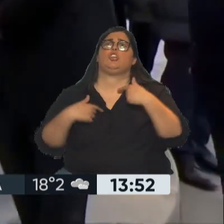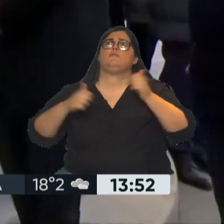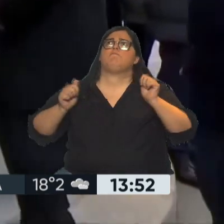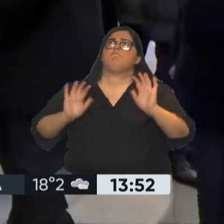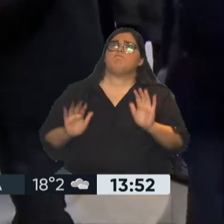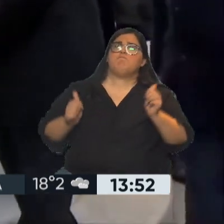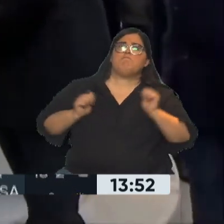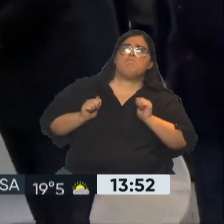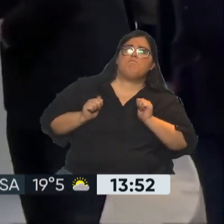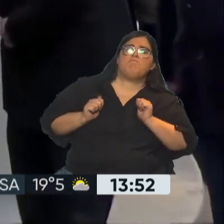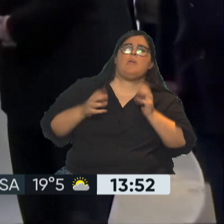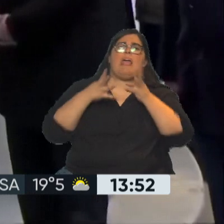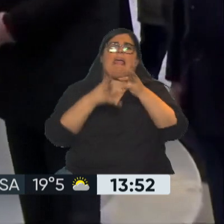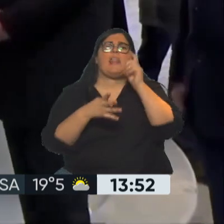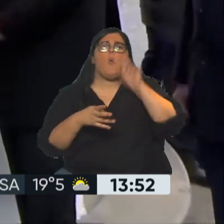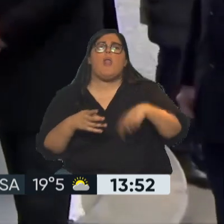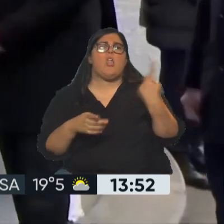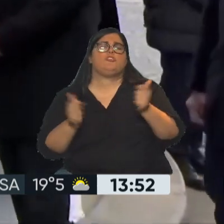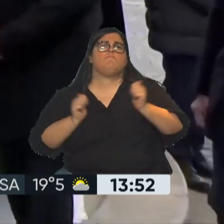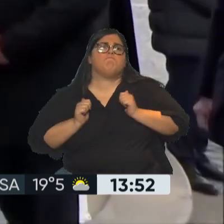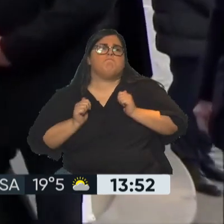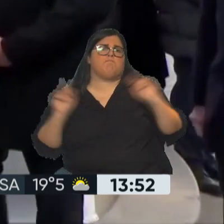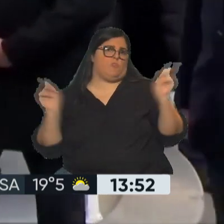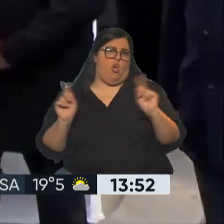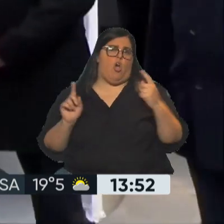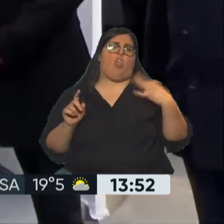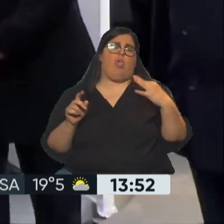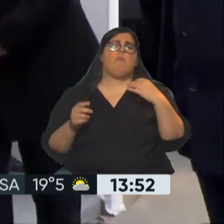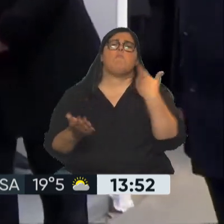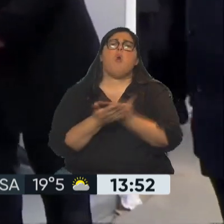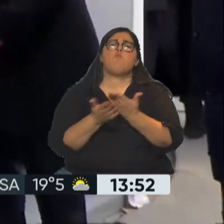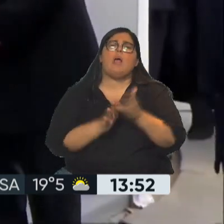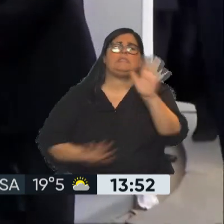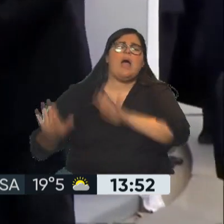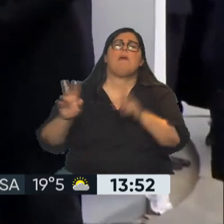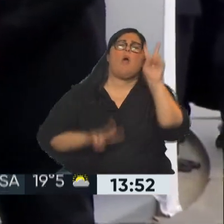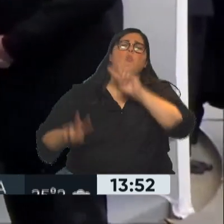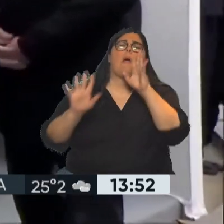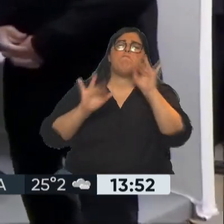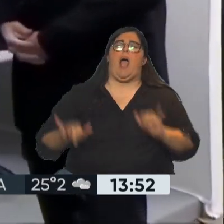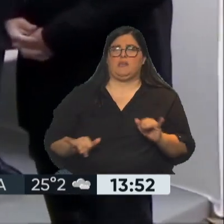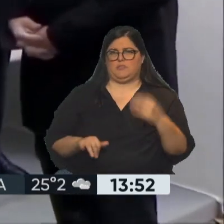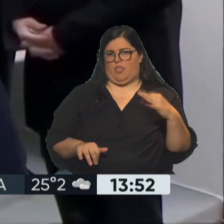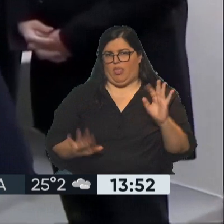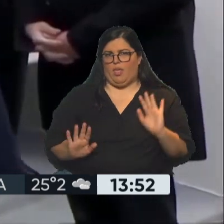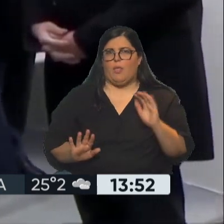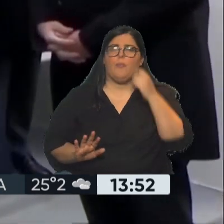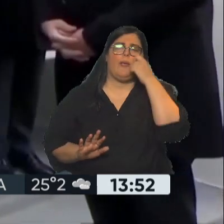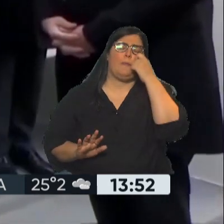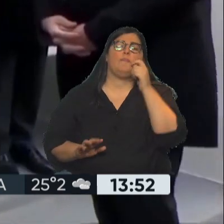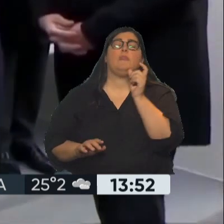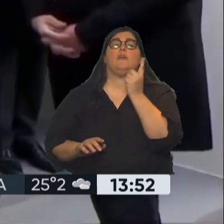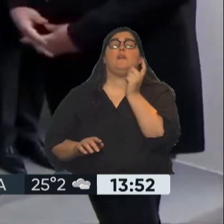la guerra en Ucrania y dijo que hay que elaborar una propuesta por la paz estos son los fragmentos más